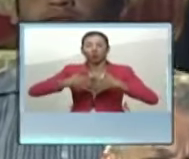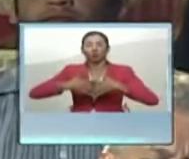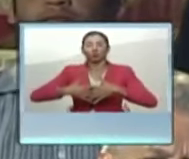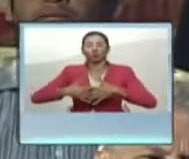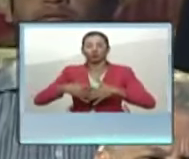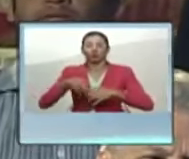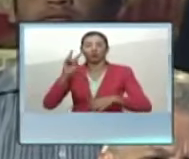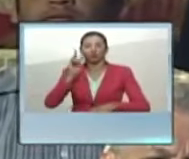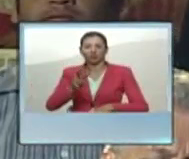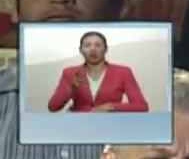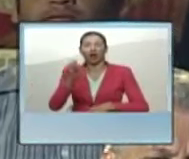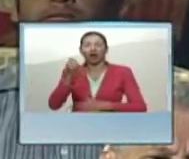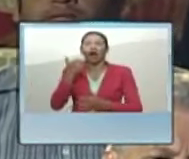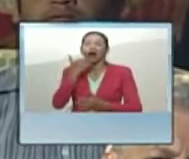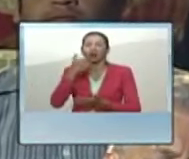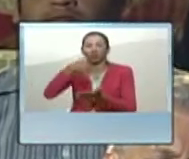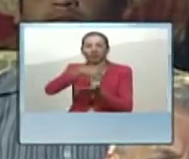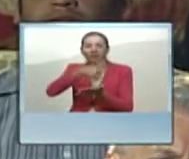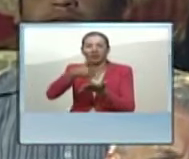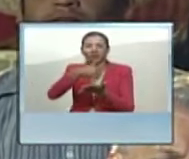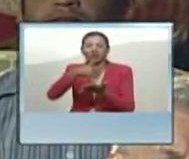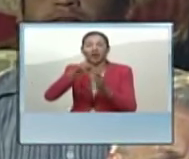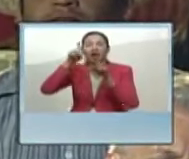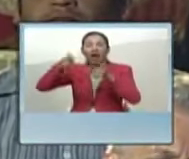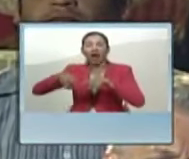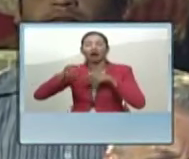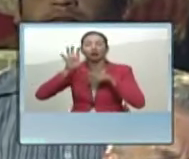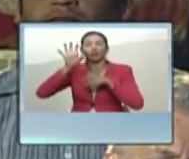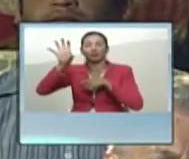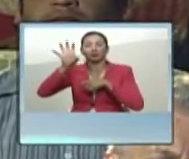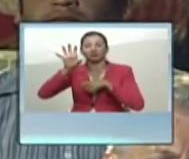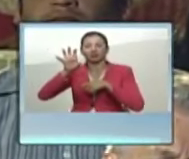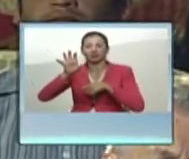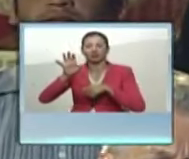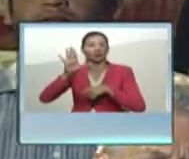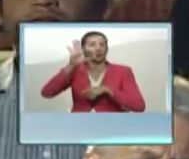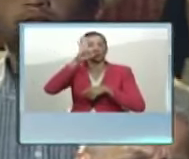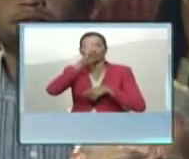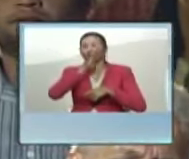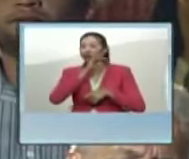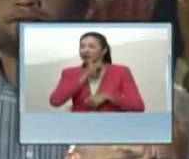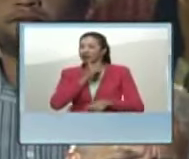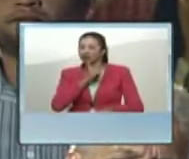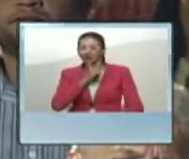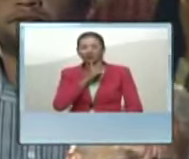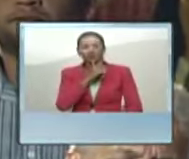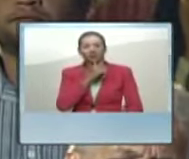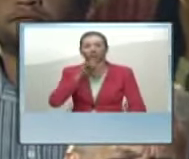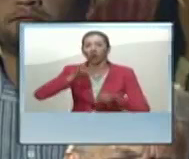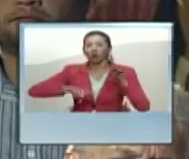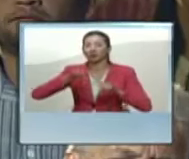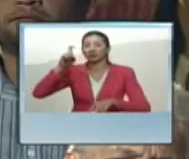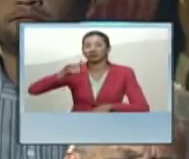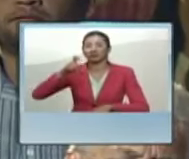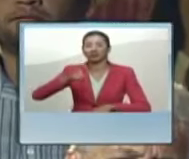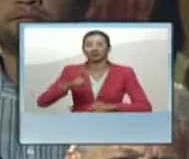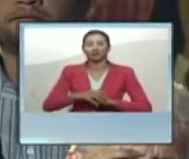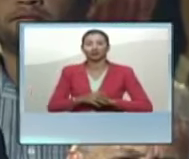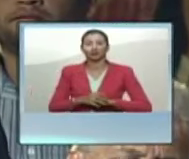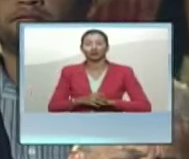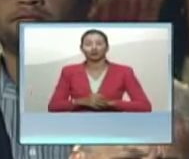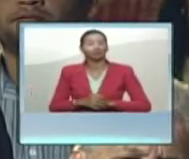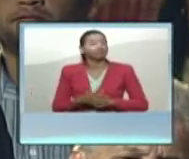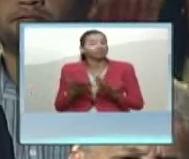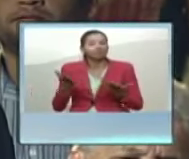que tenemos una debilidad. Agropatria a veces no tiene lo que es... Tenemos un municipio pesquero y no tenemos